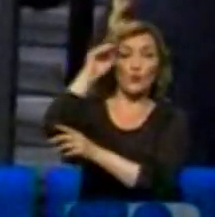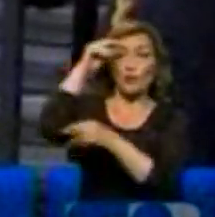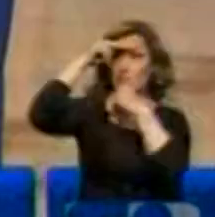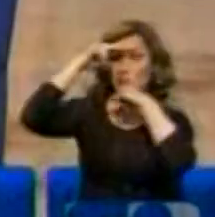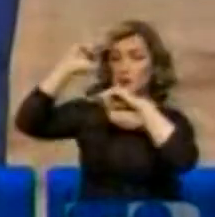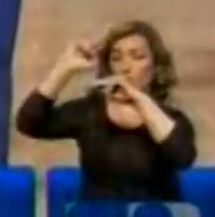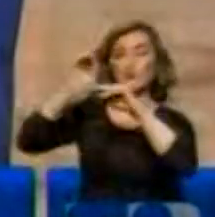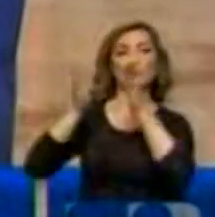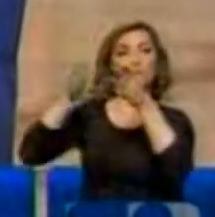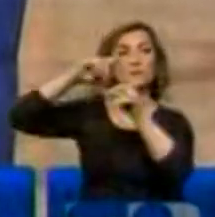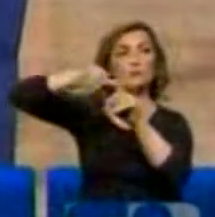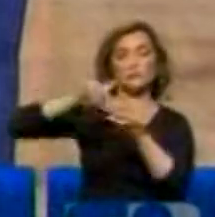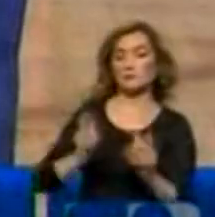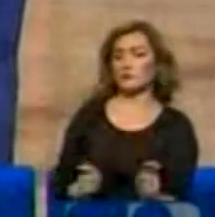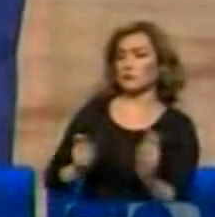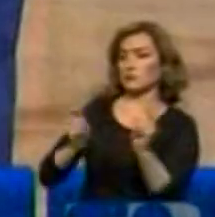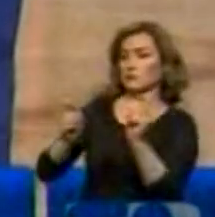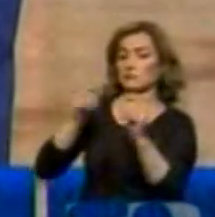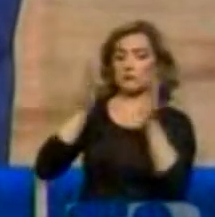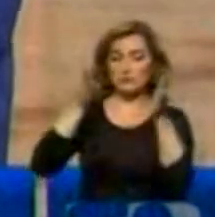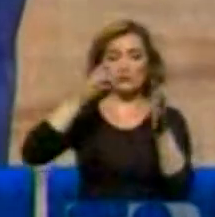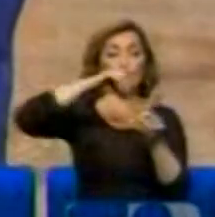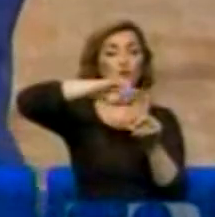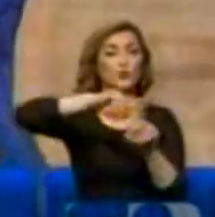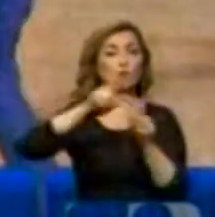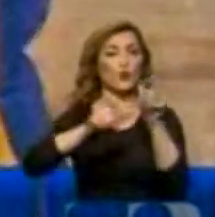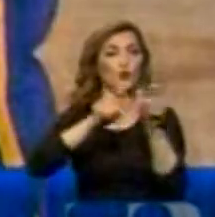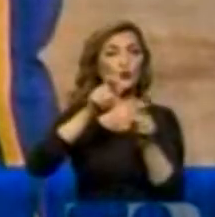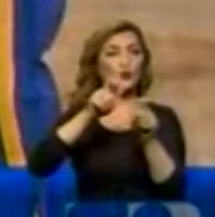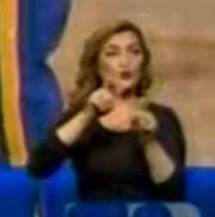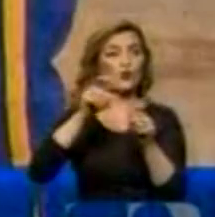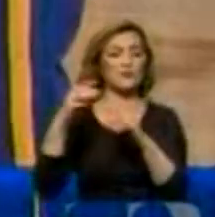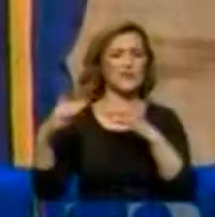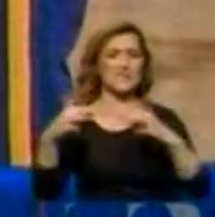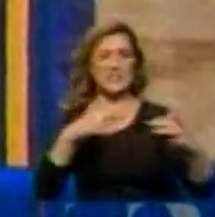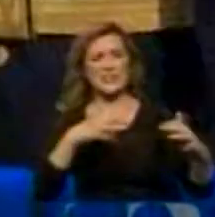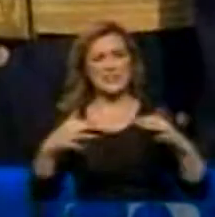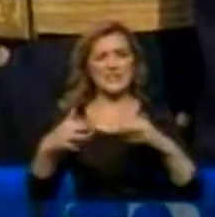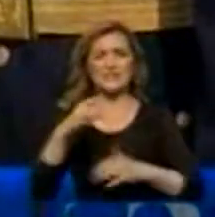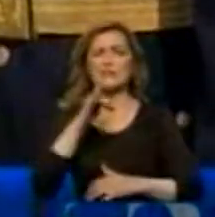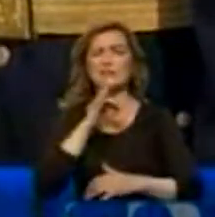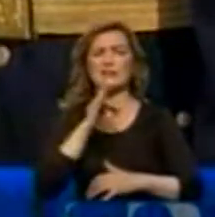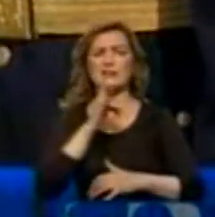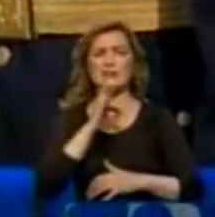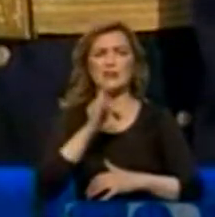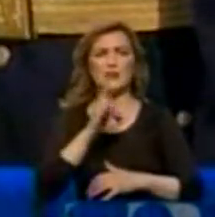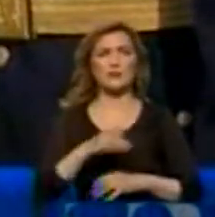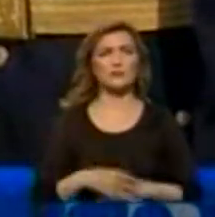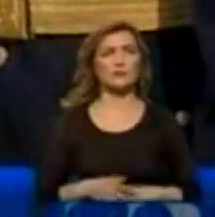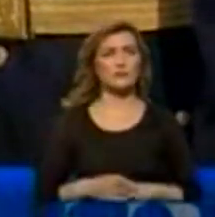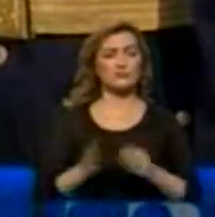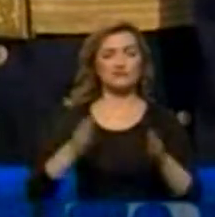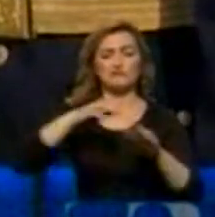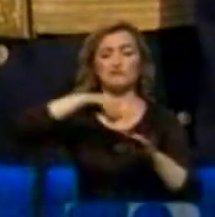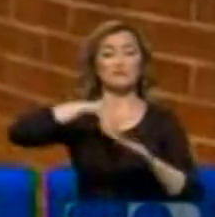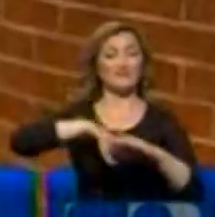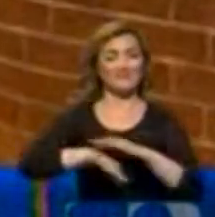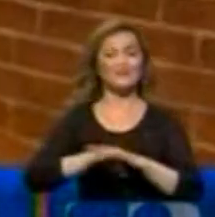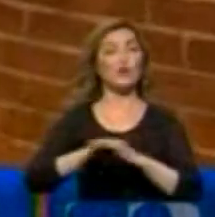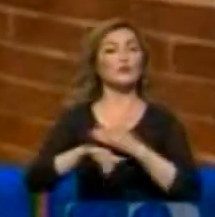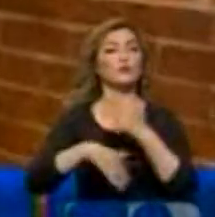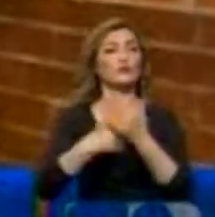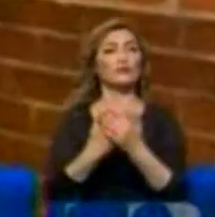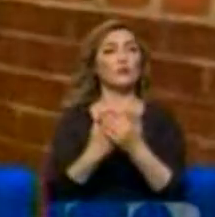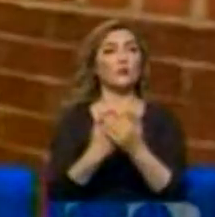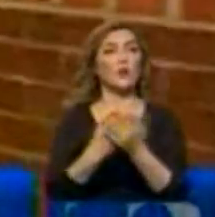de Arlington, en donde están enterrados los veteranos de todas las guerras que ha tenido este país. Mientras parte de su comitiva